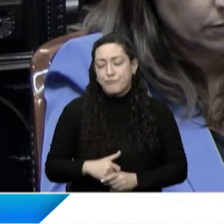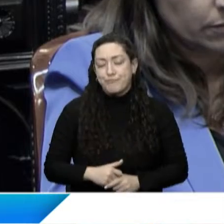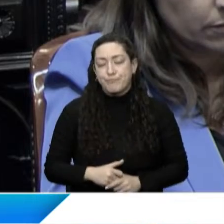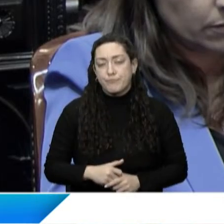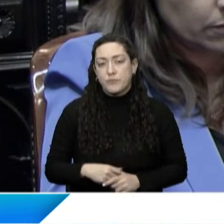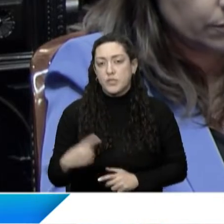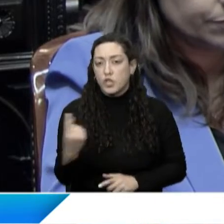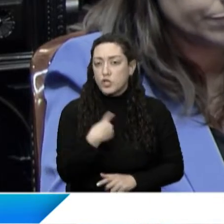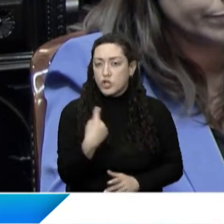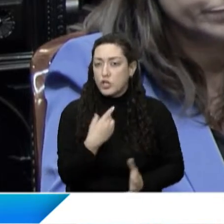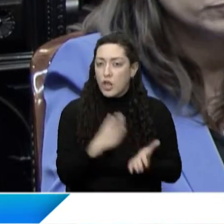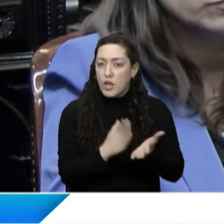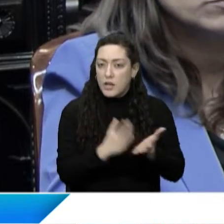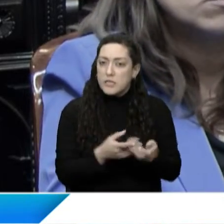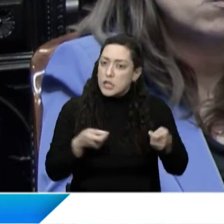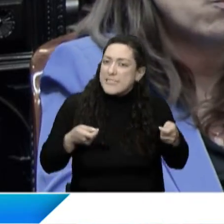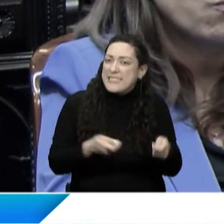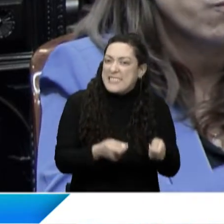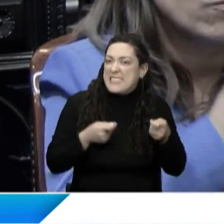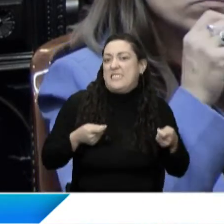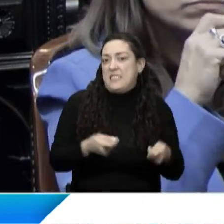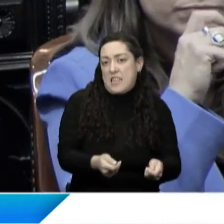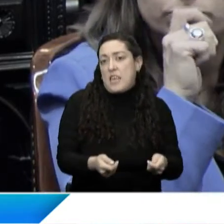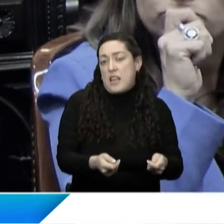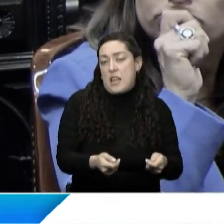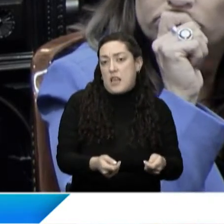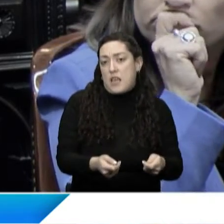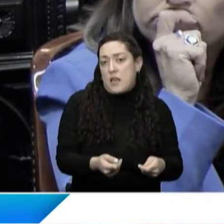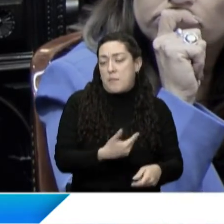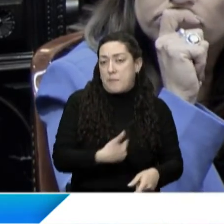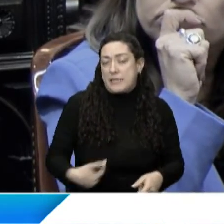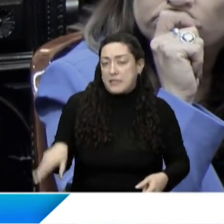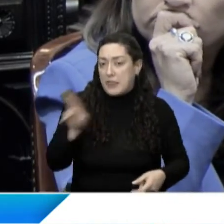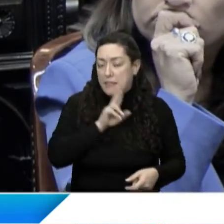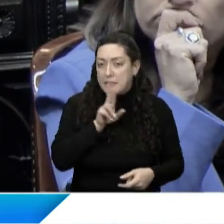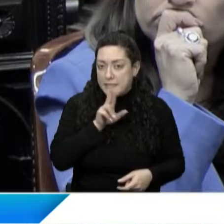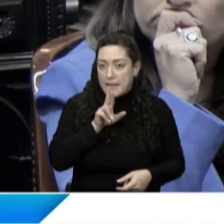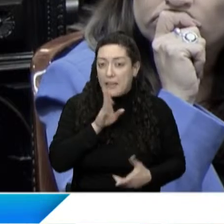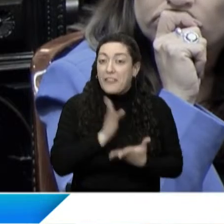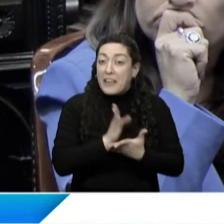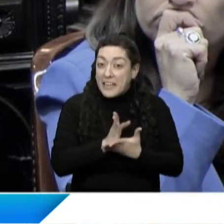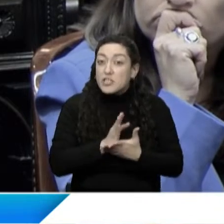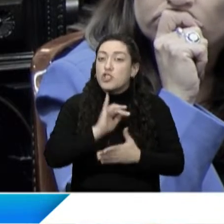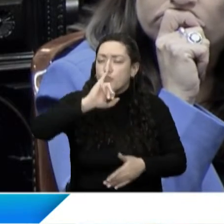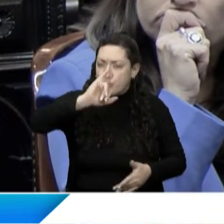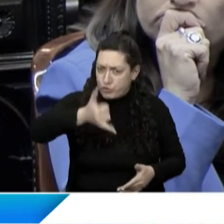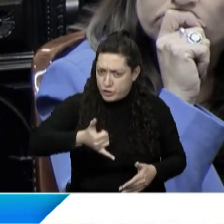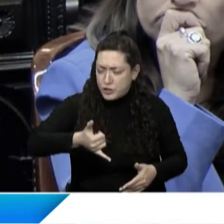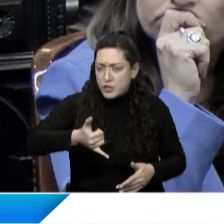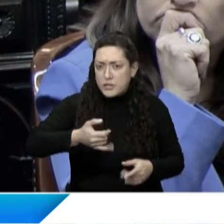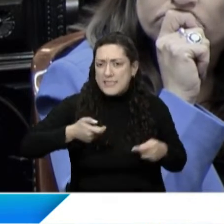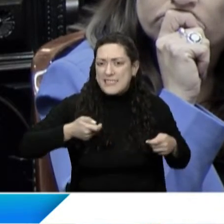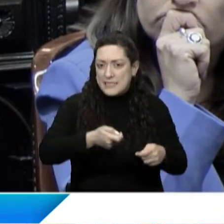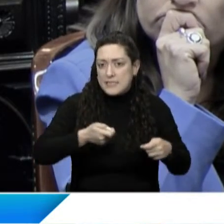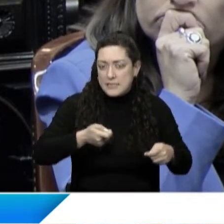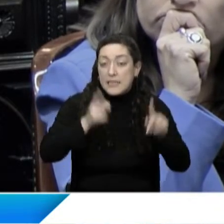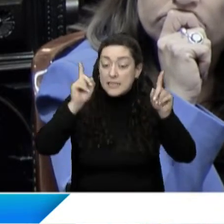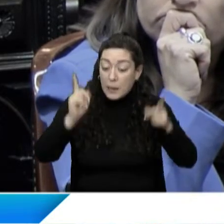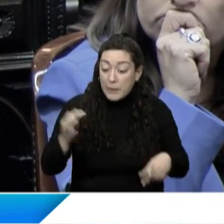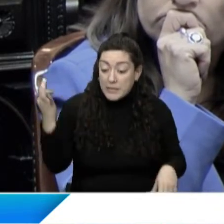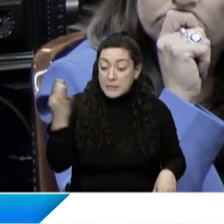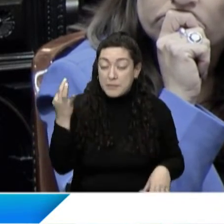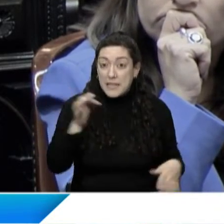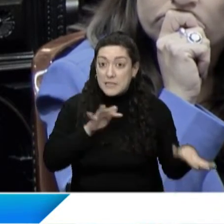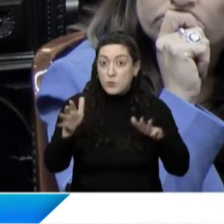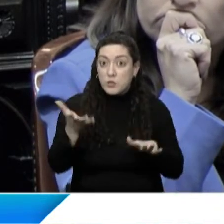¿Tenemos nosotros derecho a insistir, Presidenta? No solamente tenemos un derecho a insistir, sino que en este particular caso, como